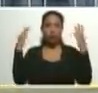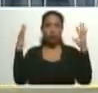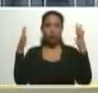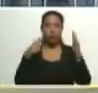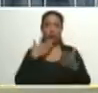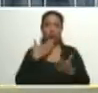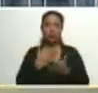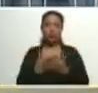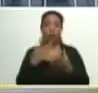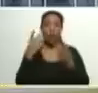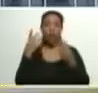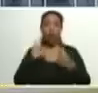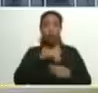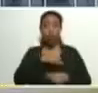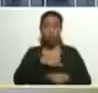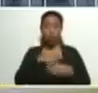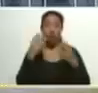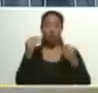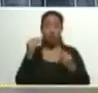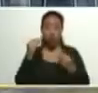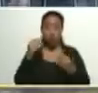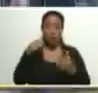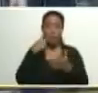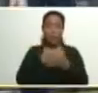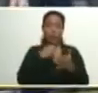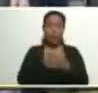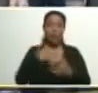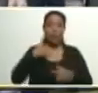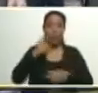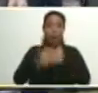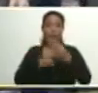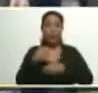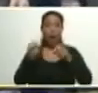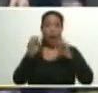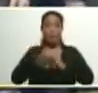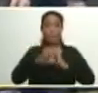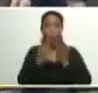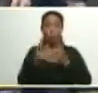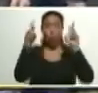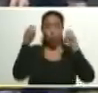Muchas batallas tenemos que dar todavía por el mundo nuevo que están haciendo.